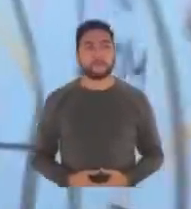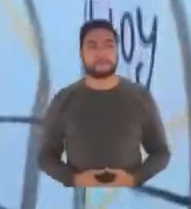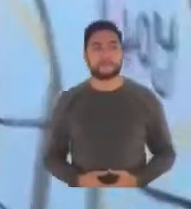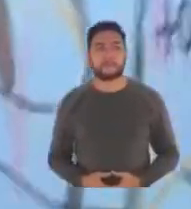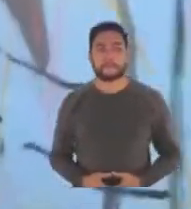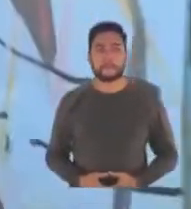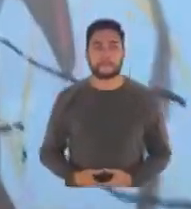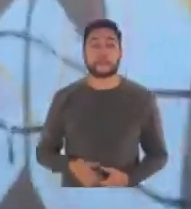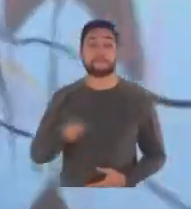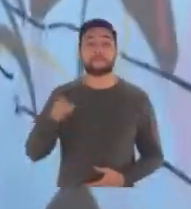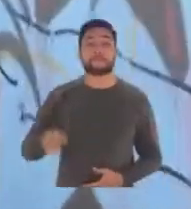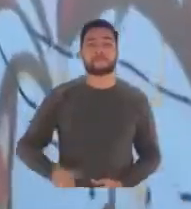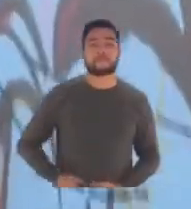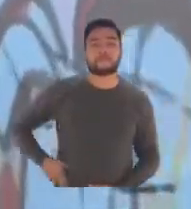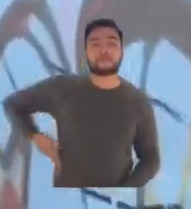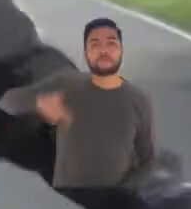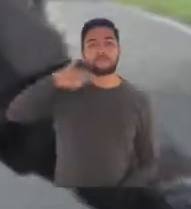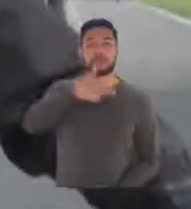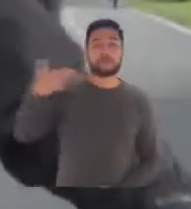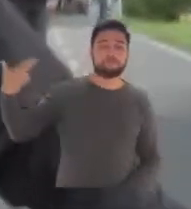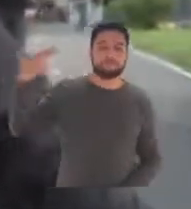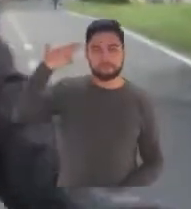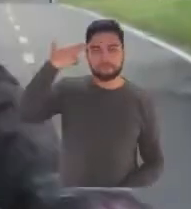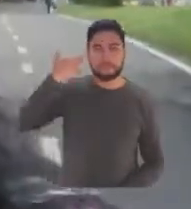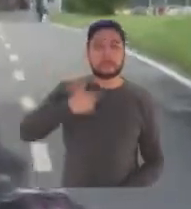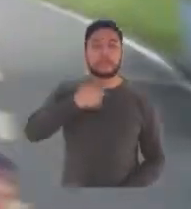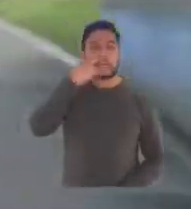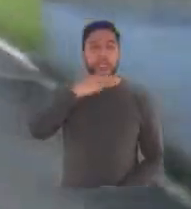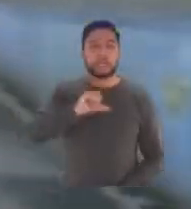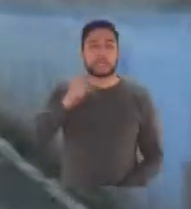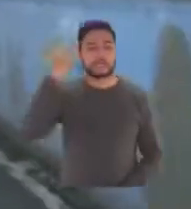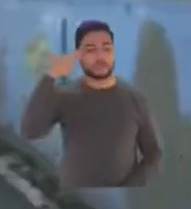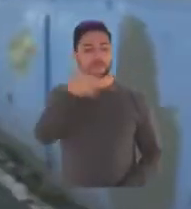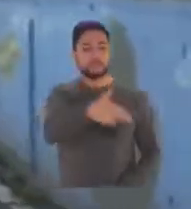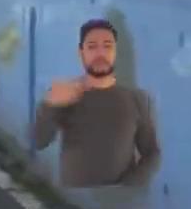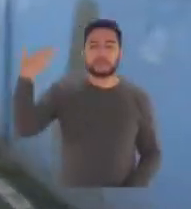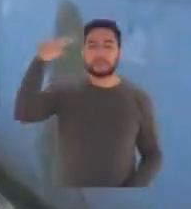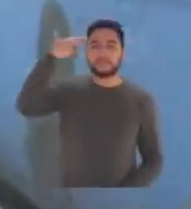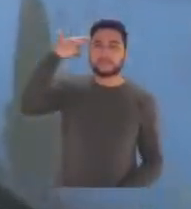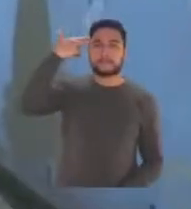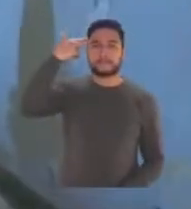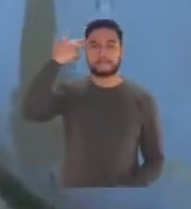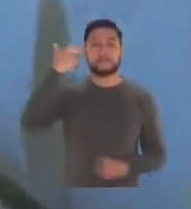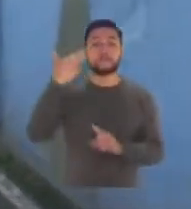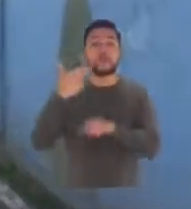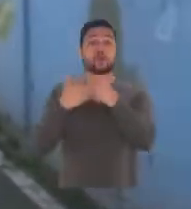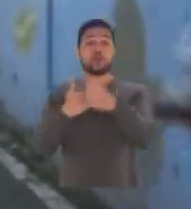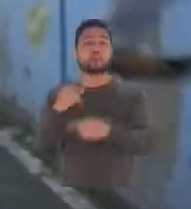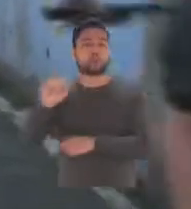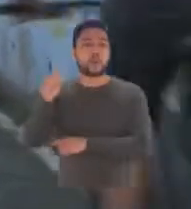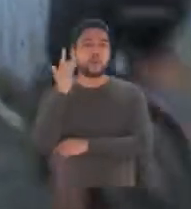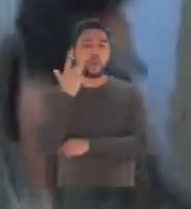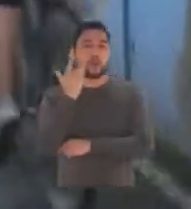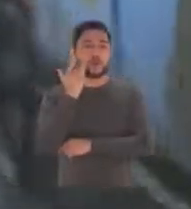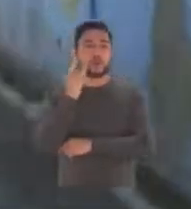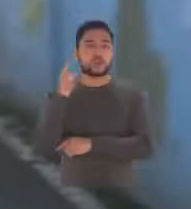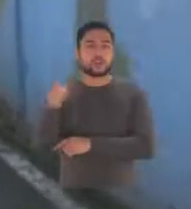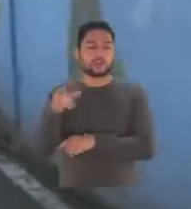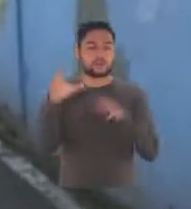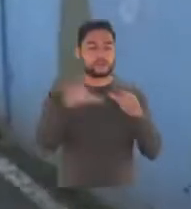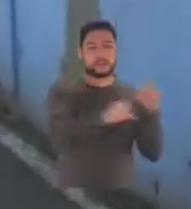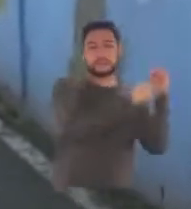Saca un revólver de su cinto y se lo pone en la cabeza a mi hija y la muchacha de morena la tira al